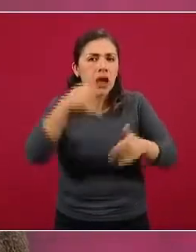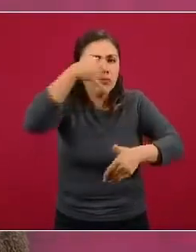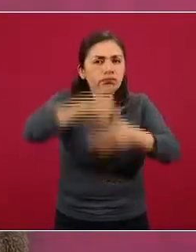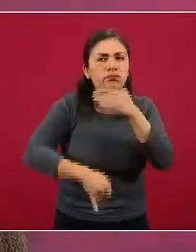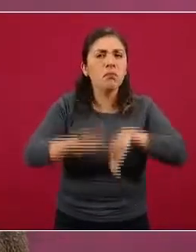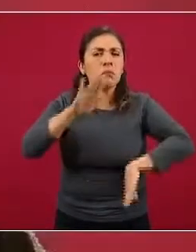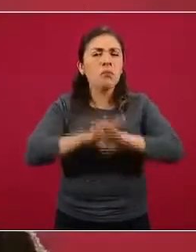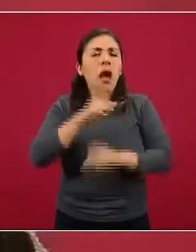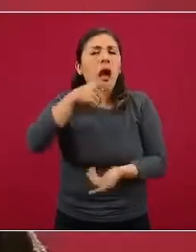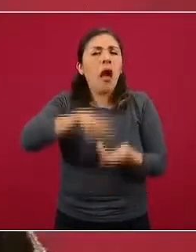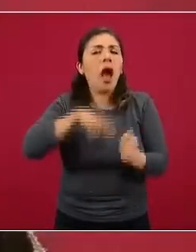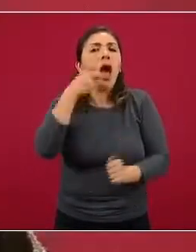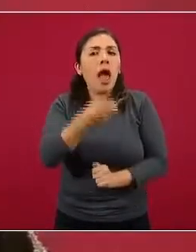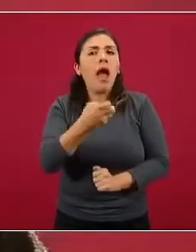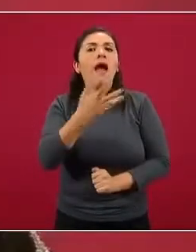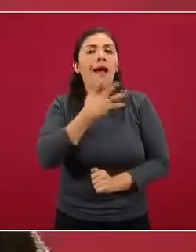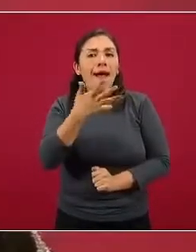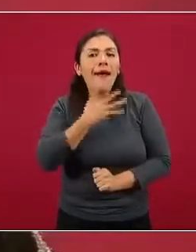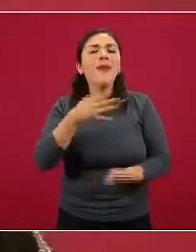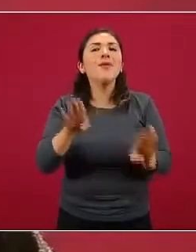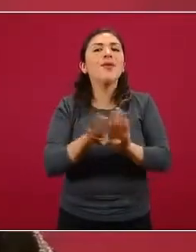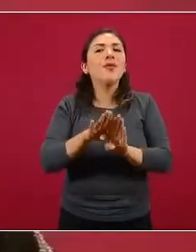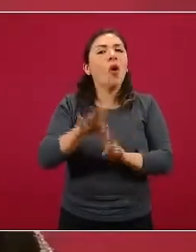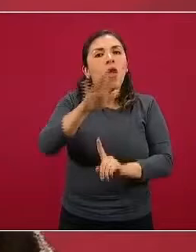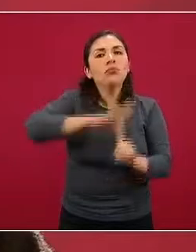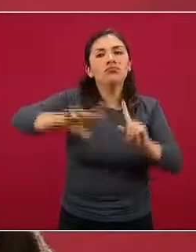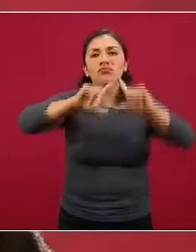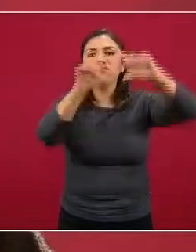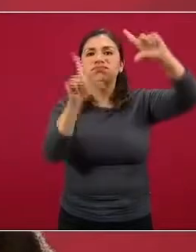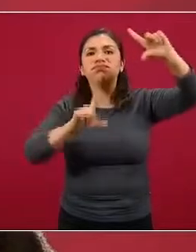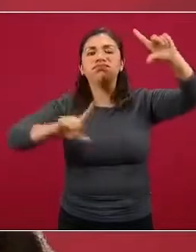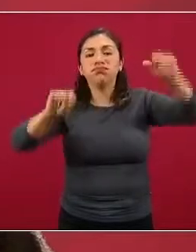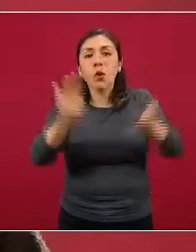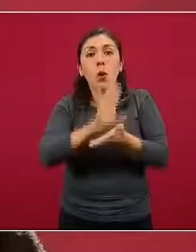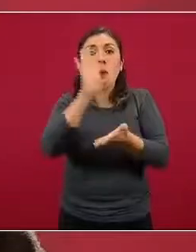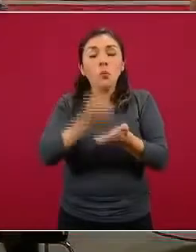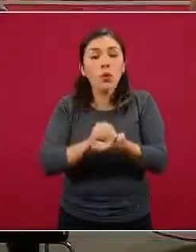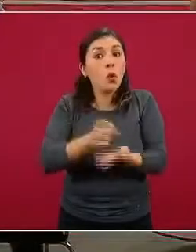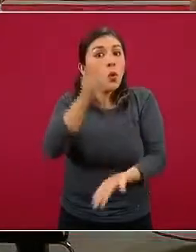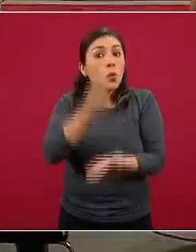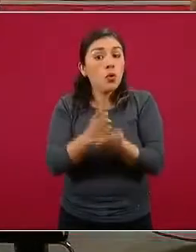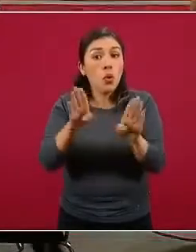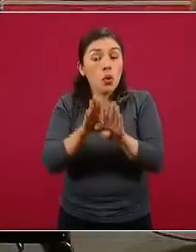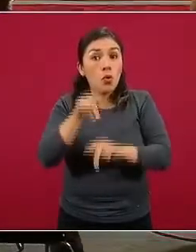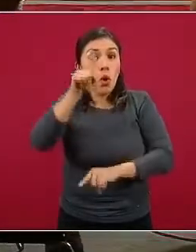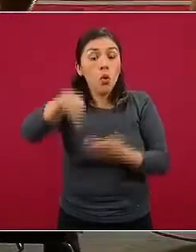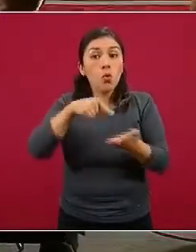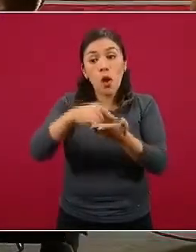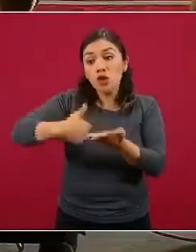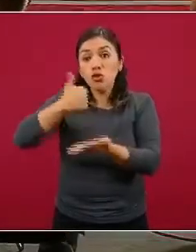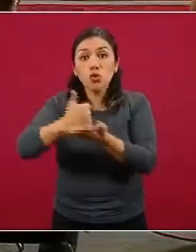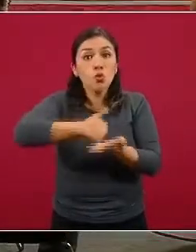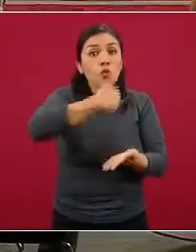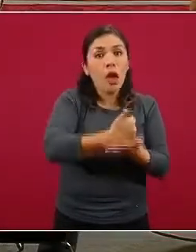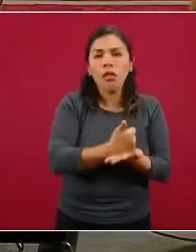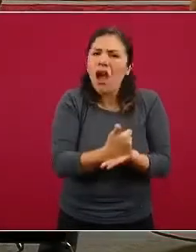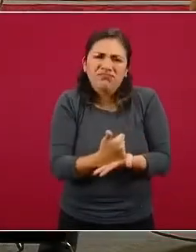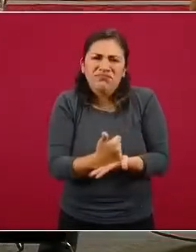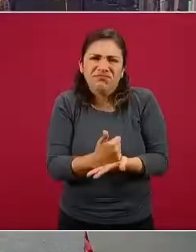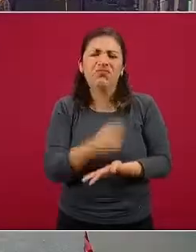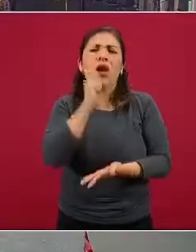rico, que cubre todo el territorio nacional, no solamente lo que corresponde a zonas urbanas o lo